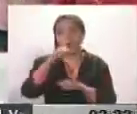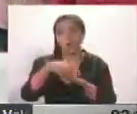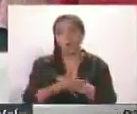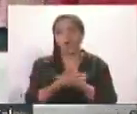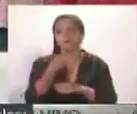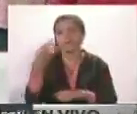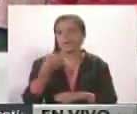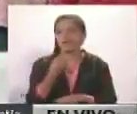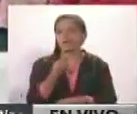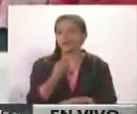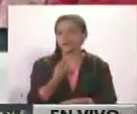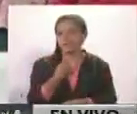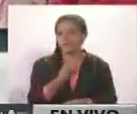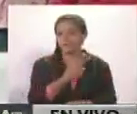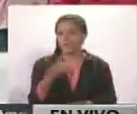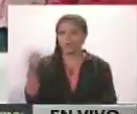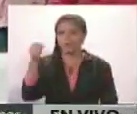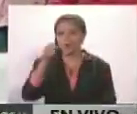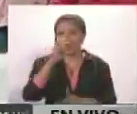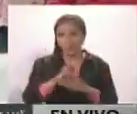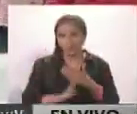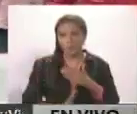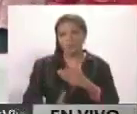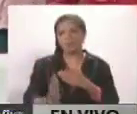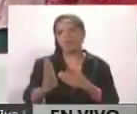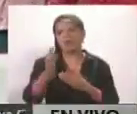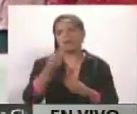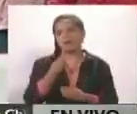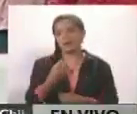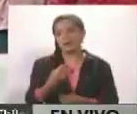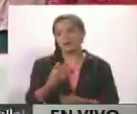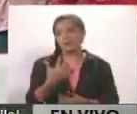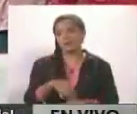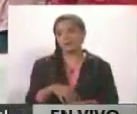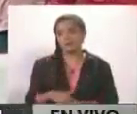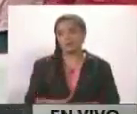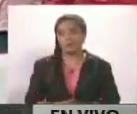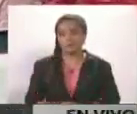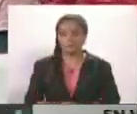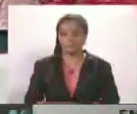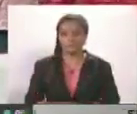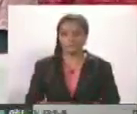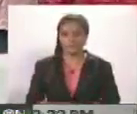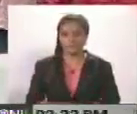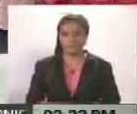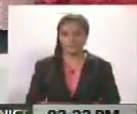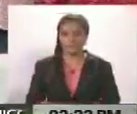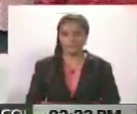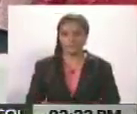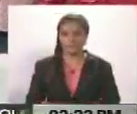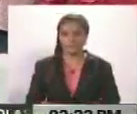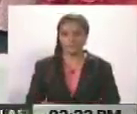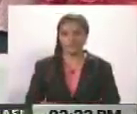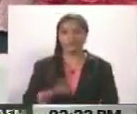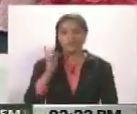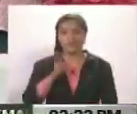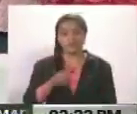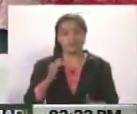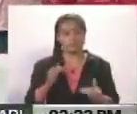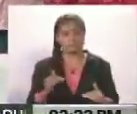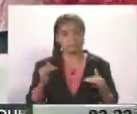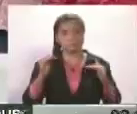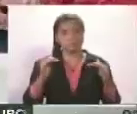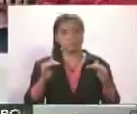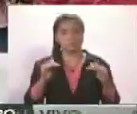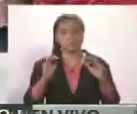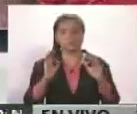decía, en su humildad. Nos ha tocado jugar las grandes ligas. Tenemos que estar a la altura de ese juego de las